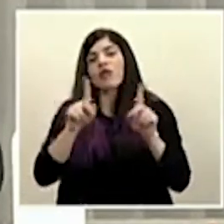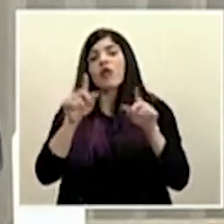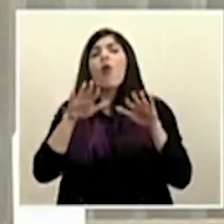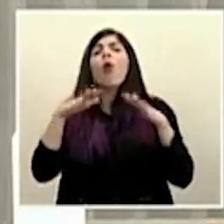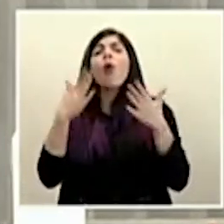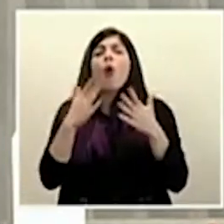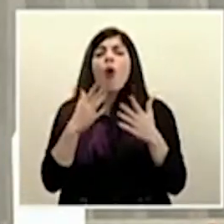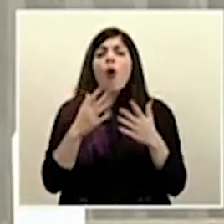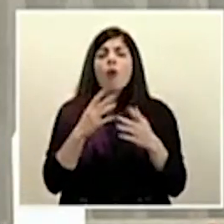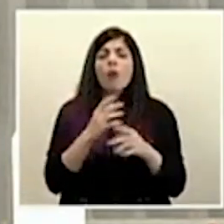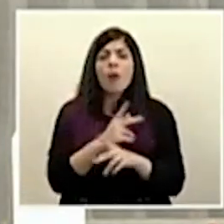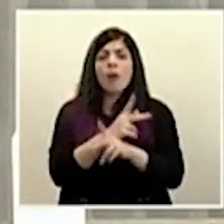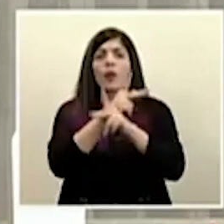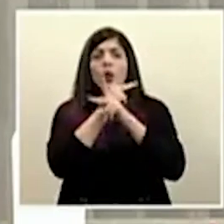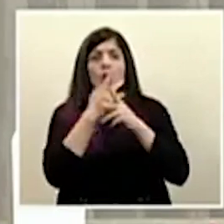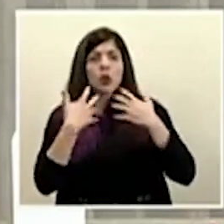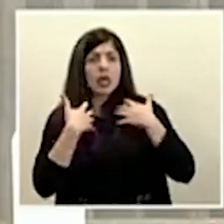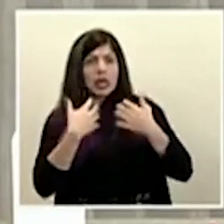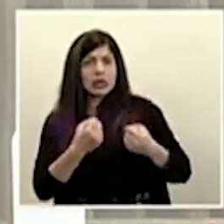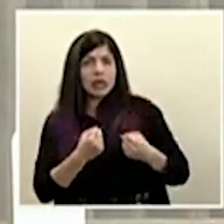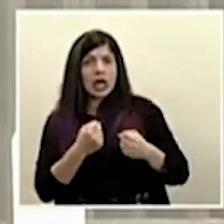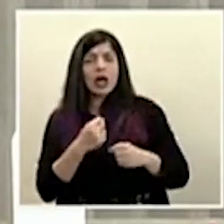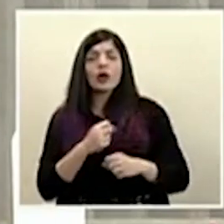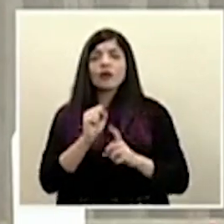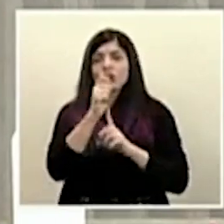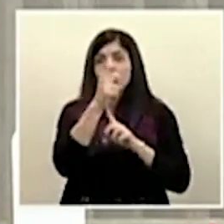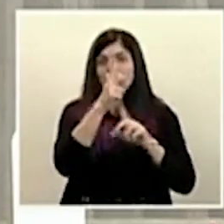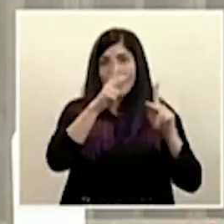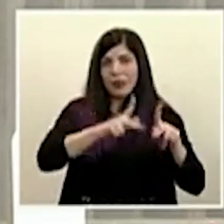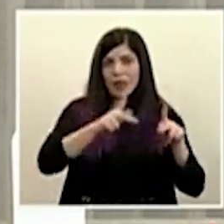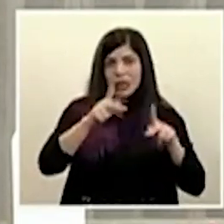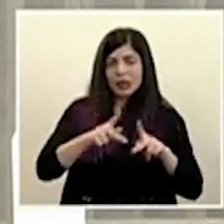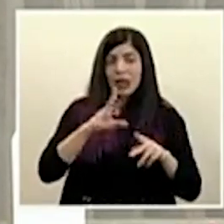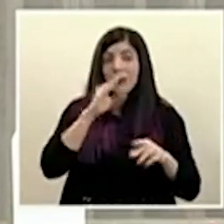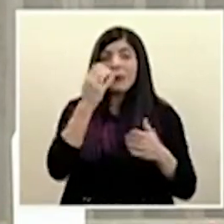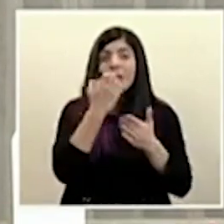además de proteger la dimensión de la salud social de las personas